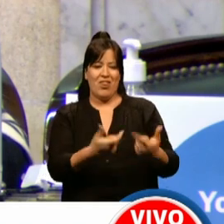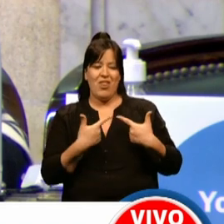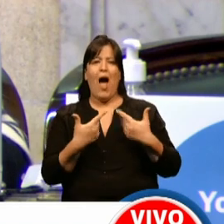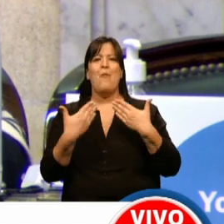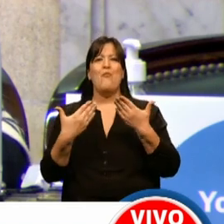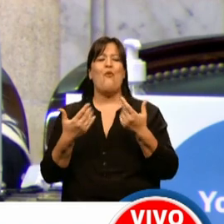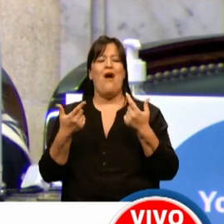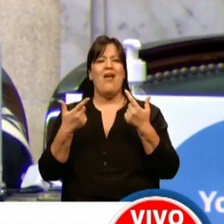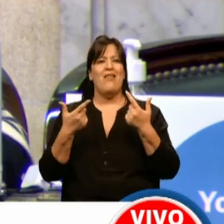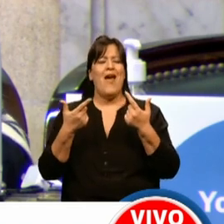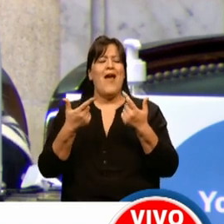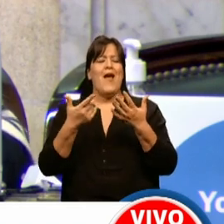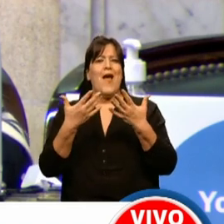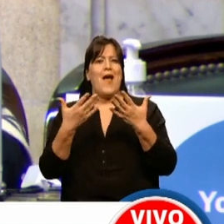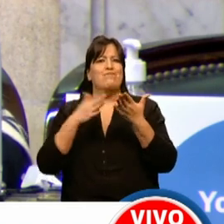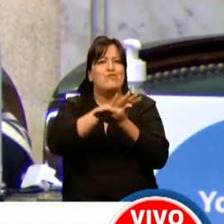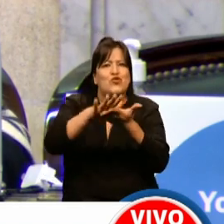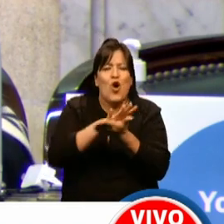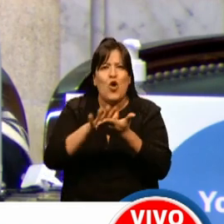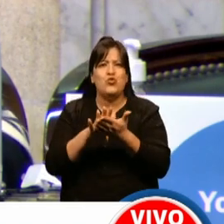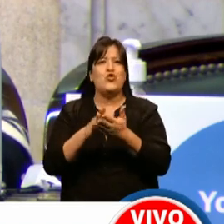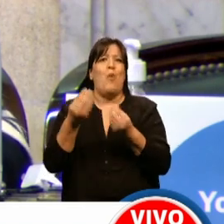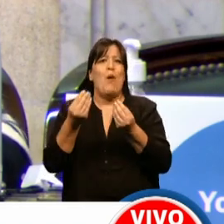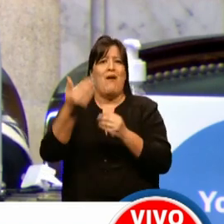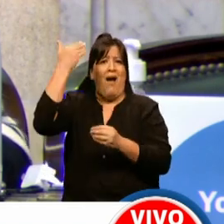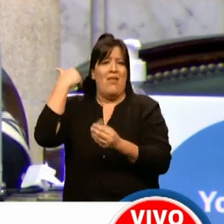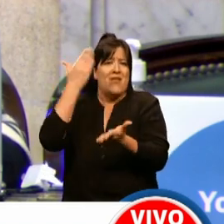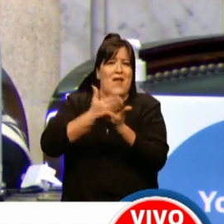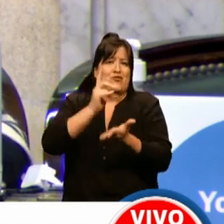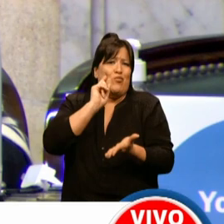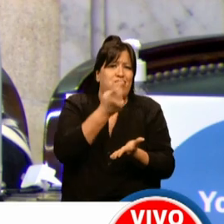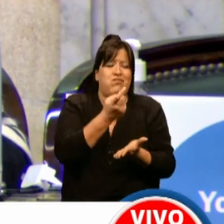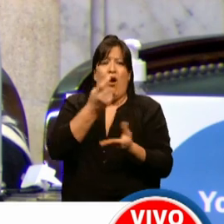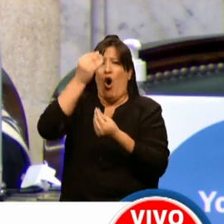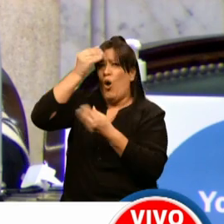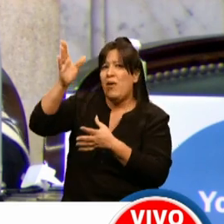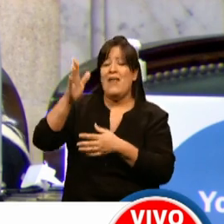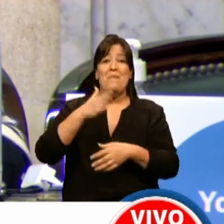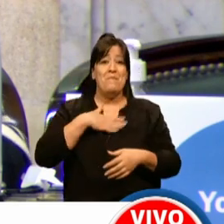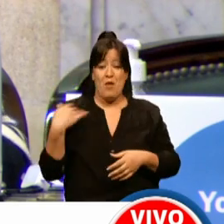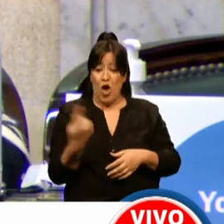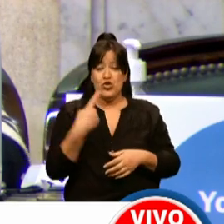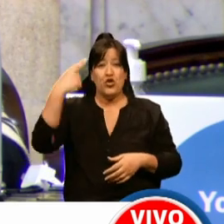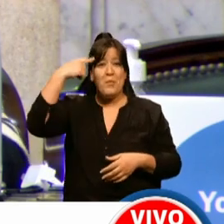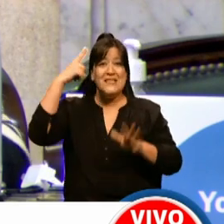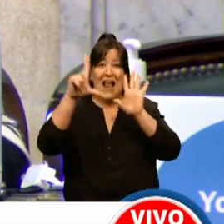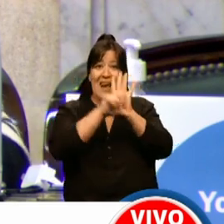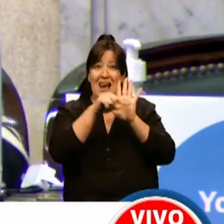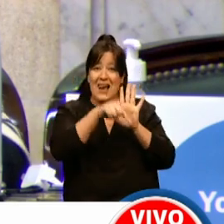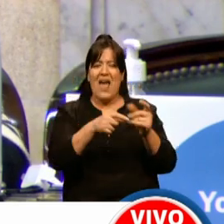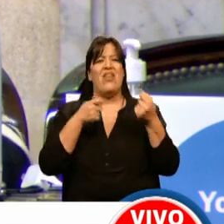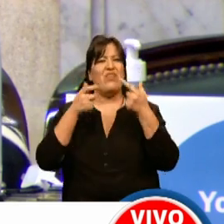esos derechos que están vulnerables y olvidados para nosotros es una ley que permite